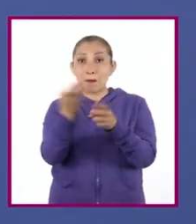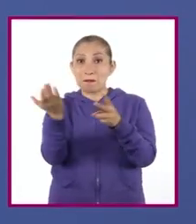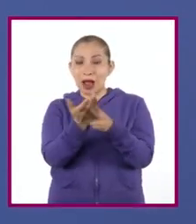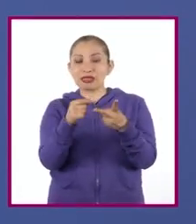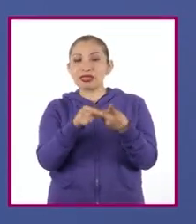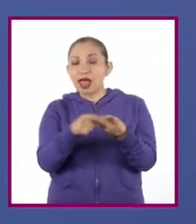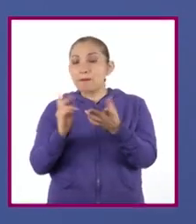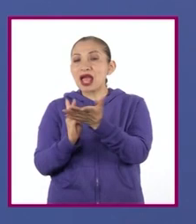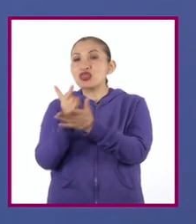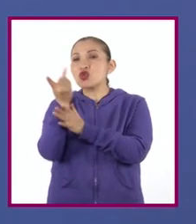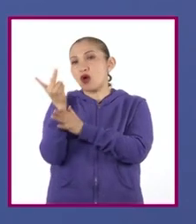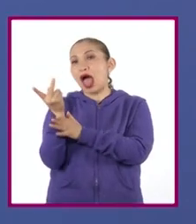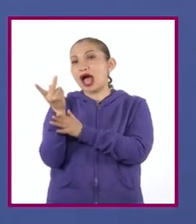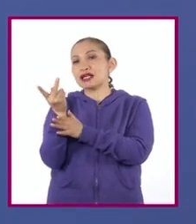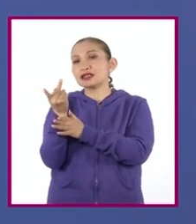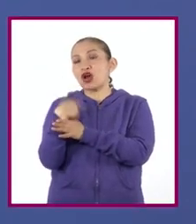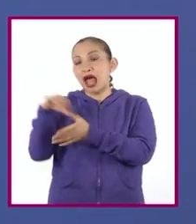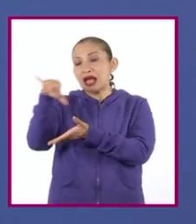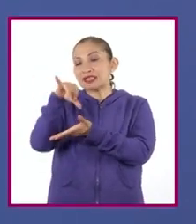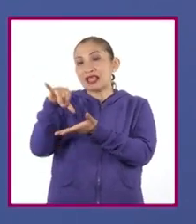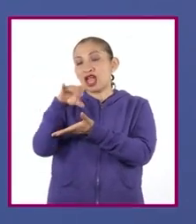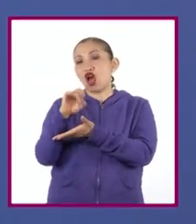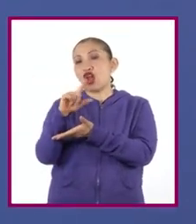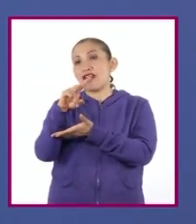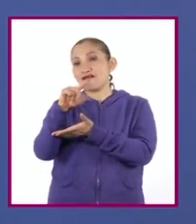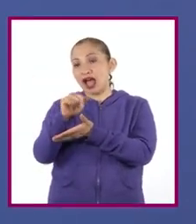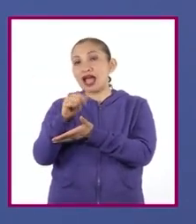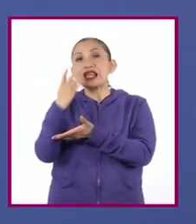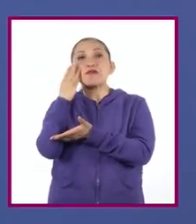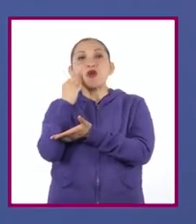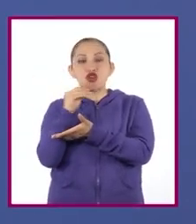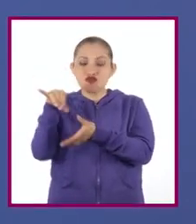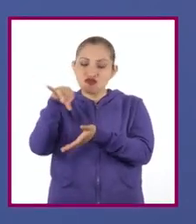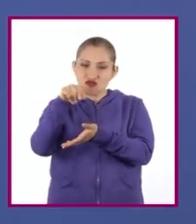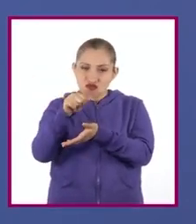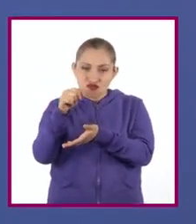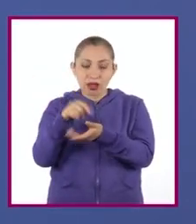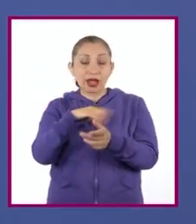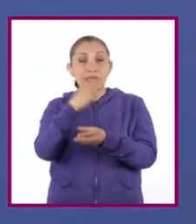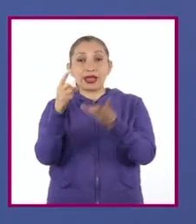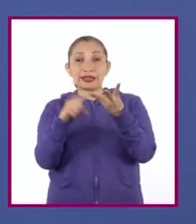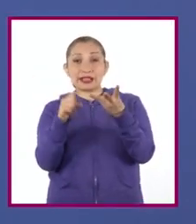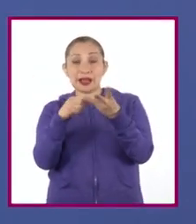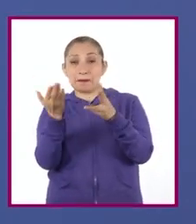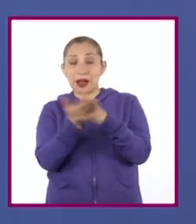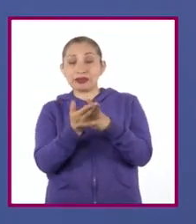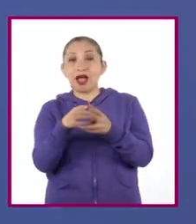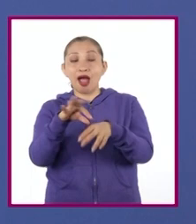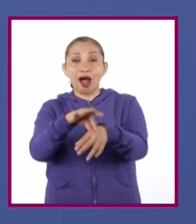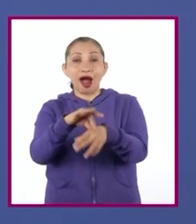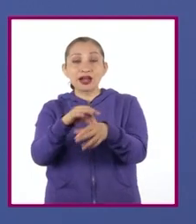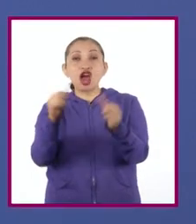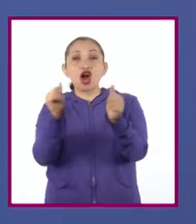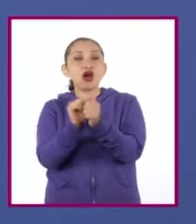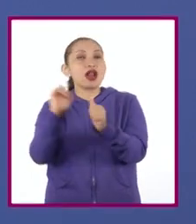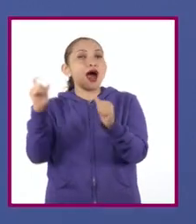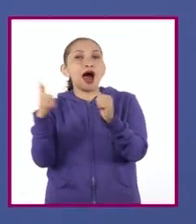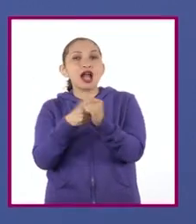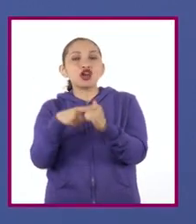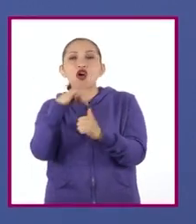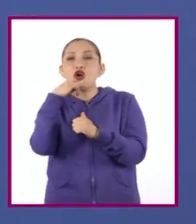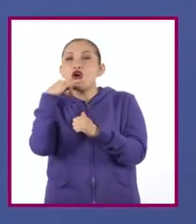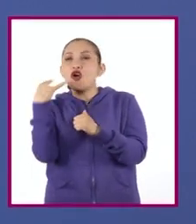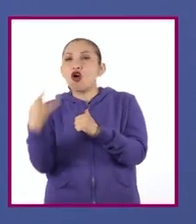a las verduras con aceite de oliva y limón. El tercero, la carne con alguna